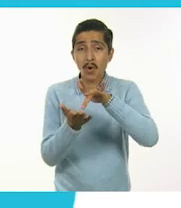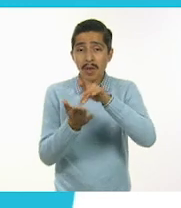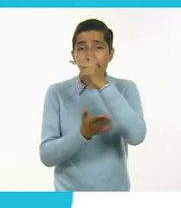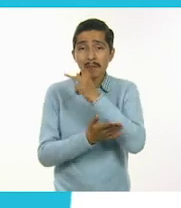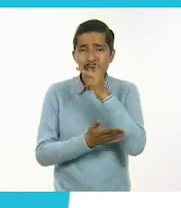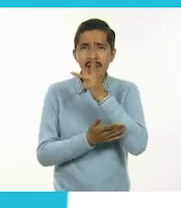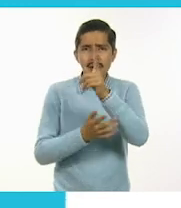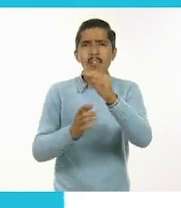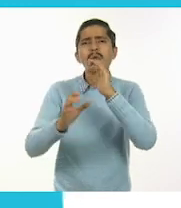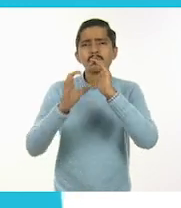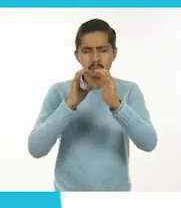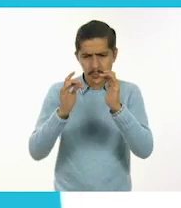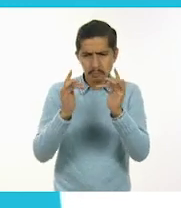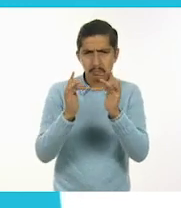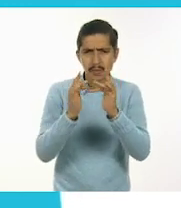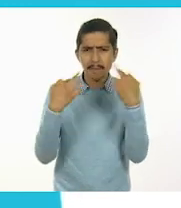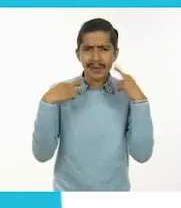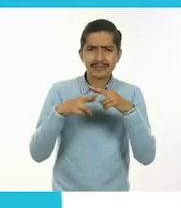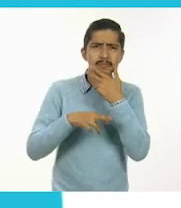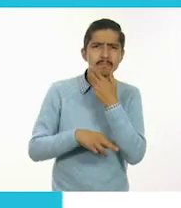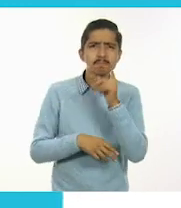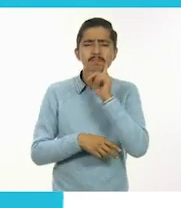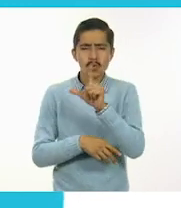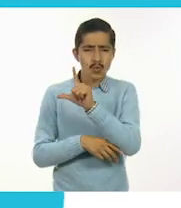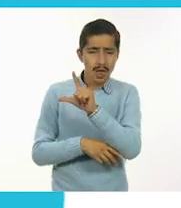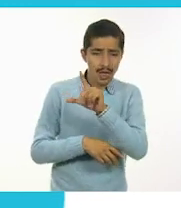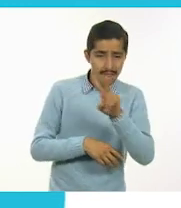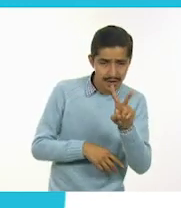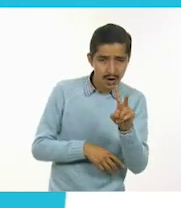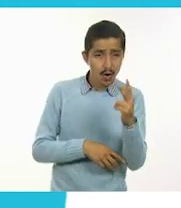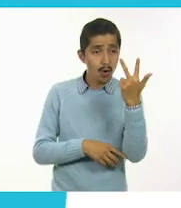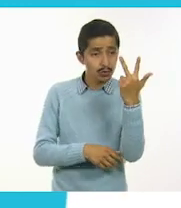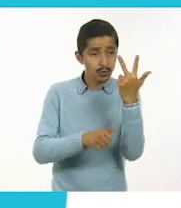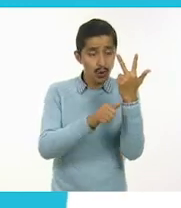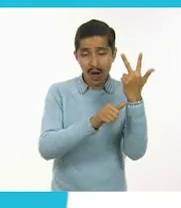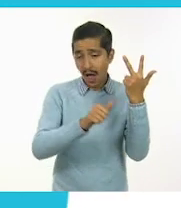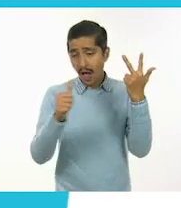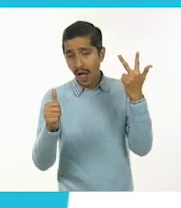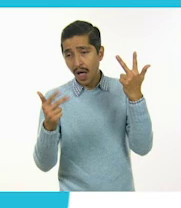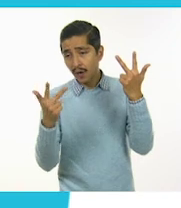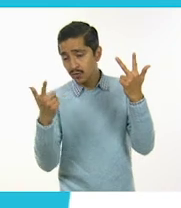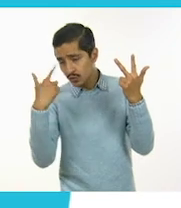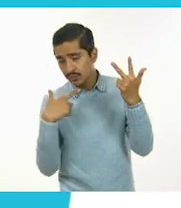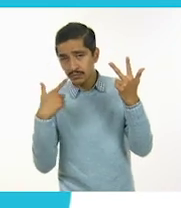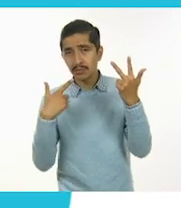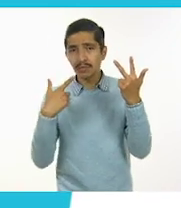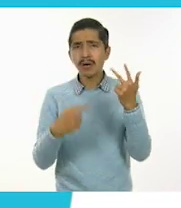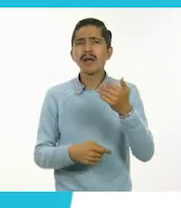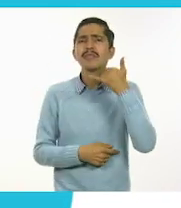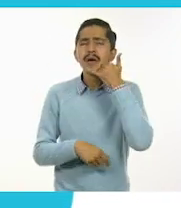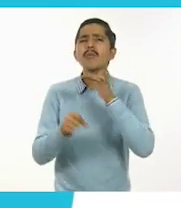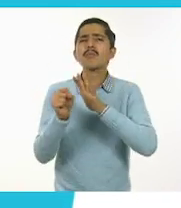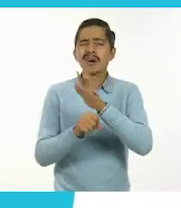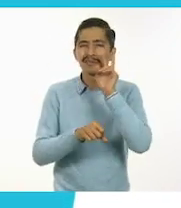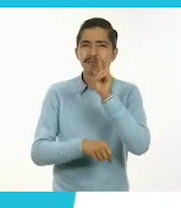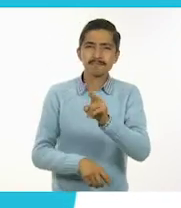Para solicitar apoyo pedagógico, comunícate con maestras y maestros de lunes a viernes de 8 a 20 horas al teléfono